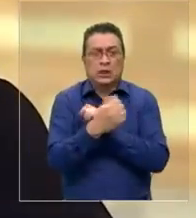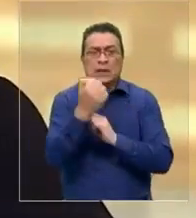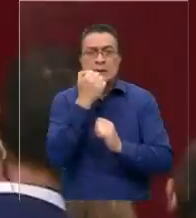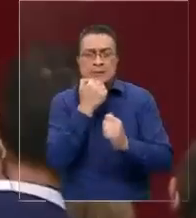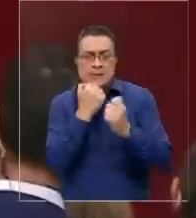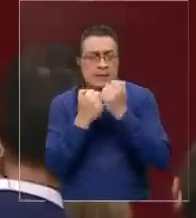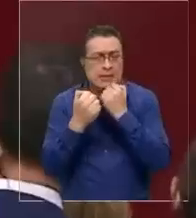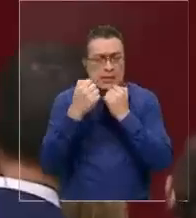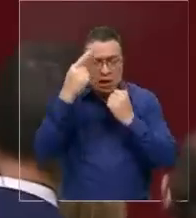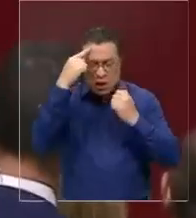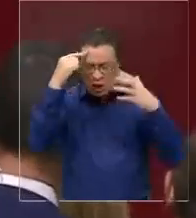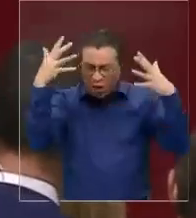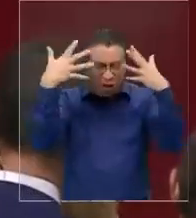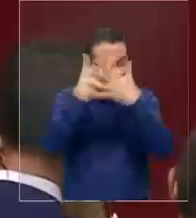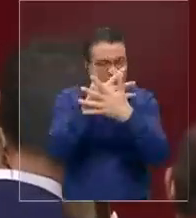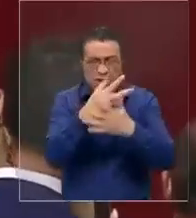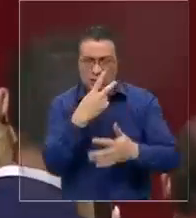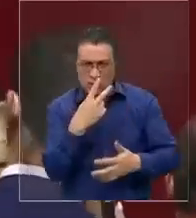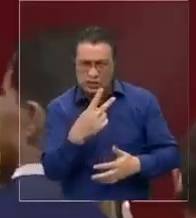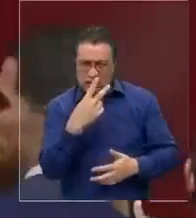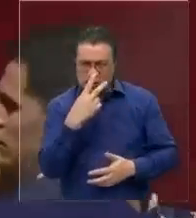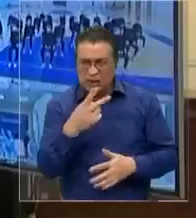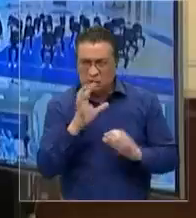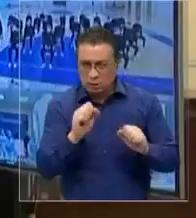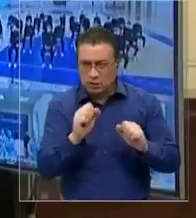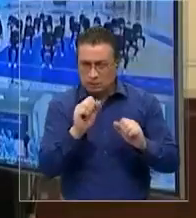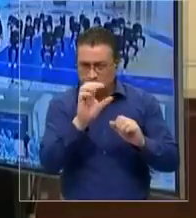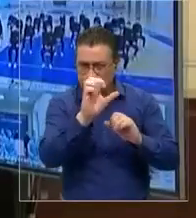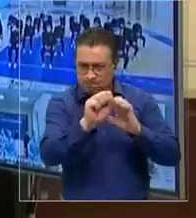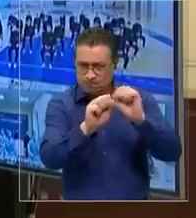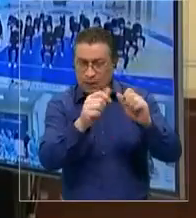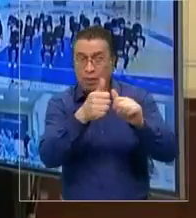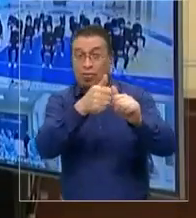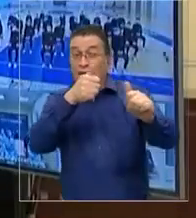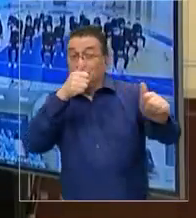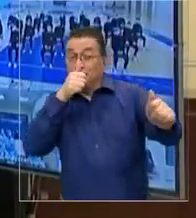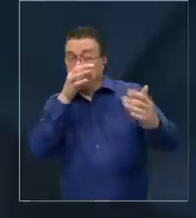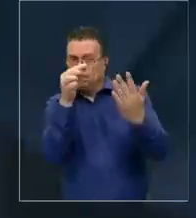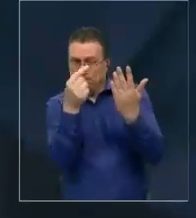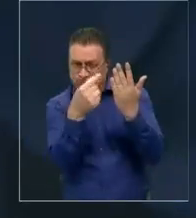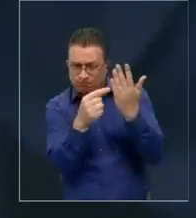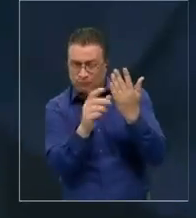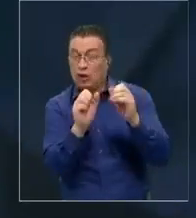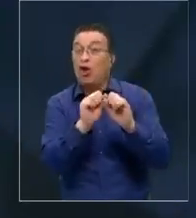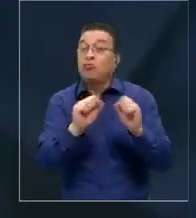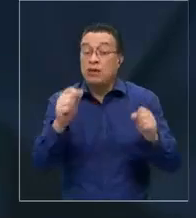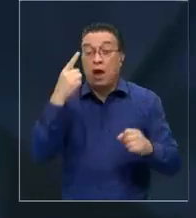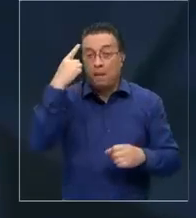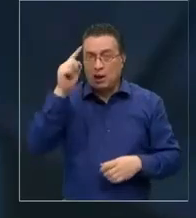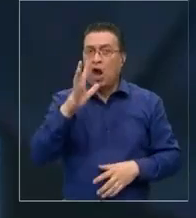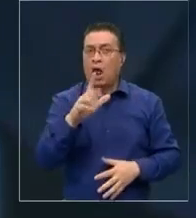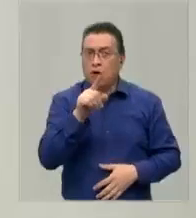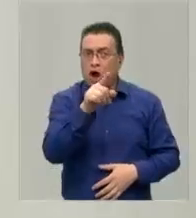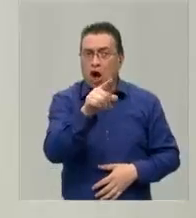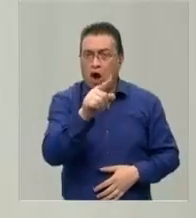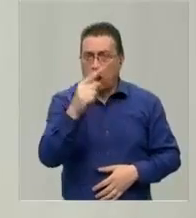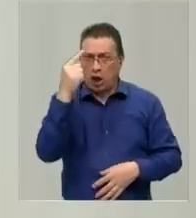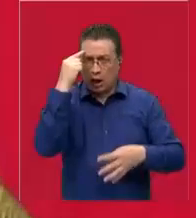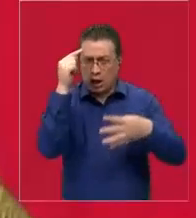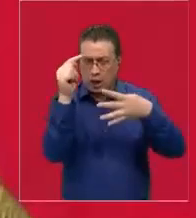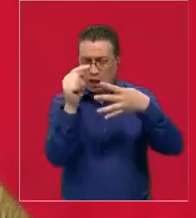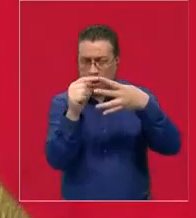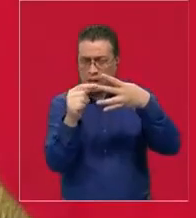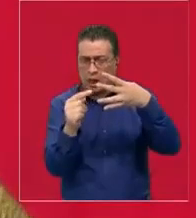errático e irracional. Y aunque no se pueden hacer diagnósticos a distancia, los expertos alertan sobre algunos de sus